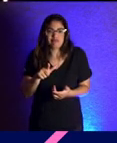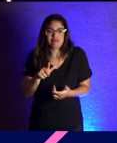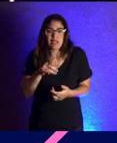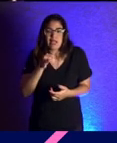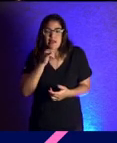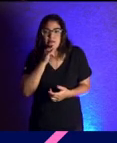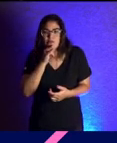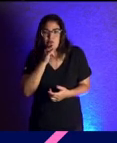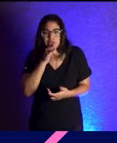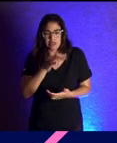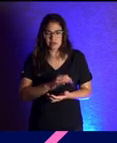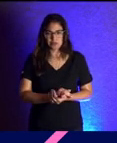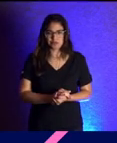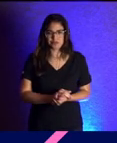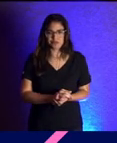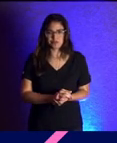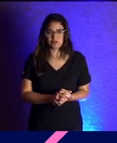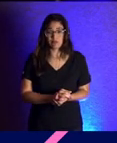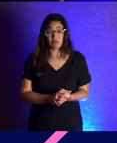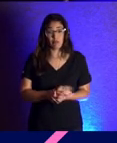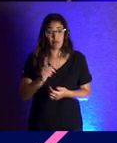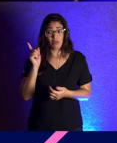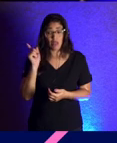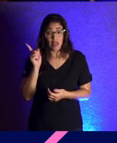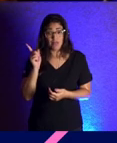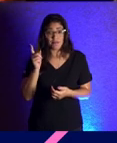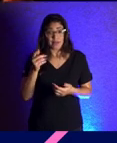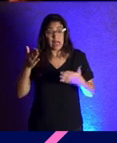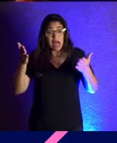Ya hace un poco a Latinoamérica, en el trabajo